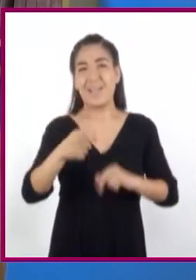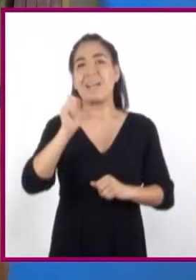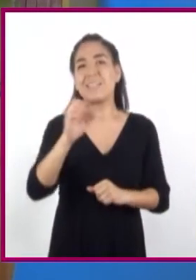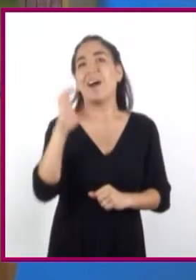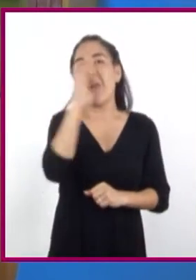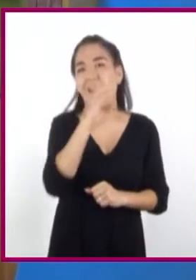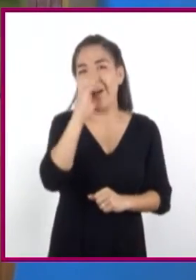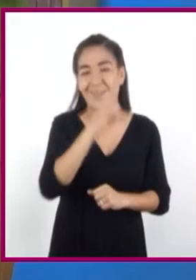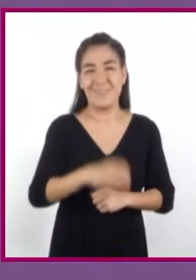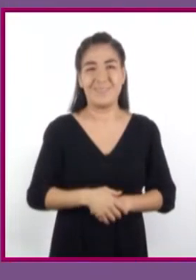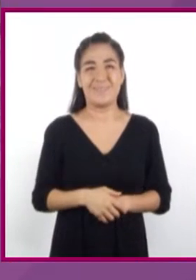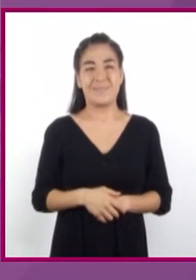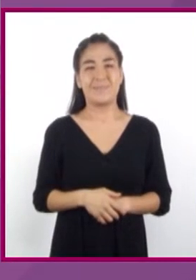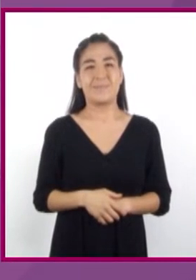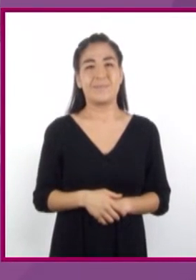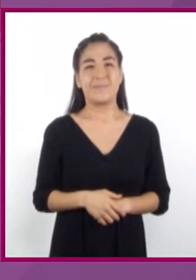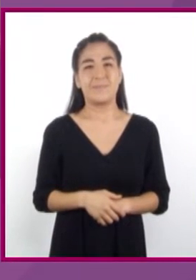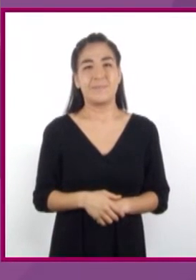calor.